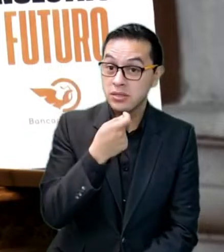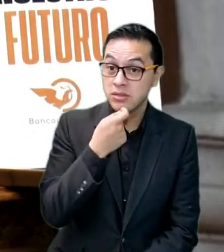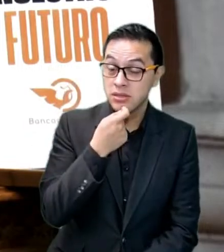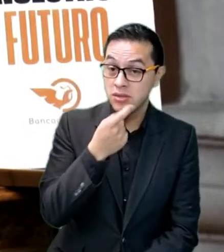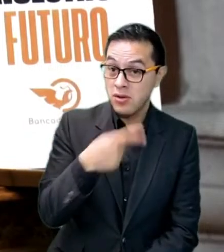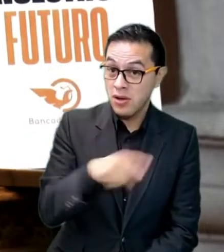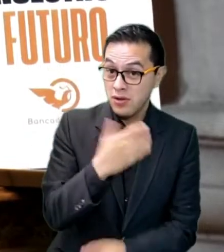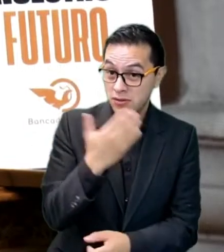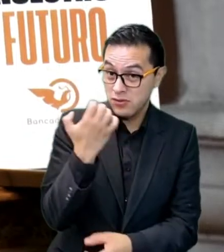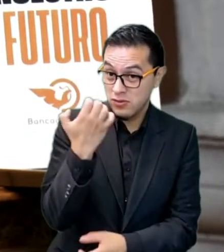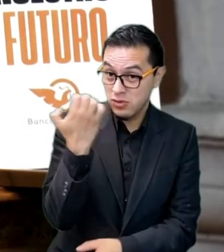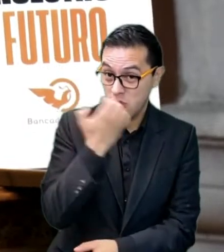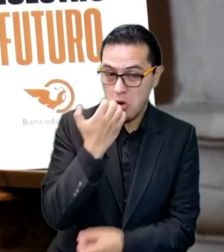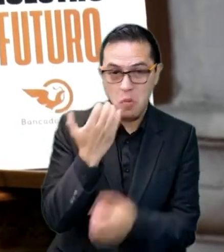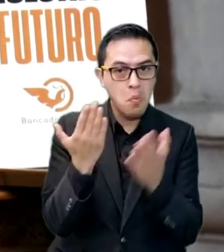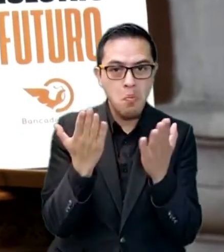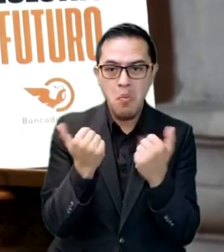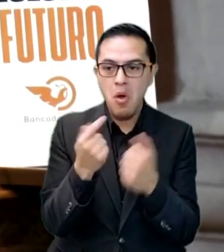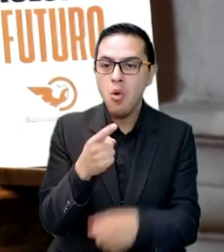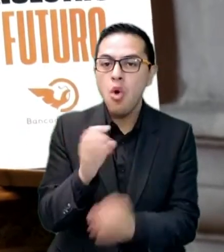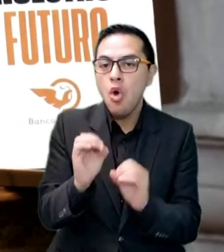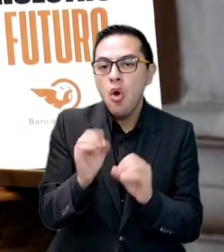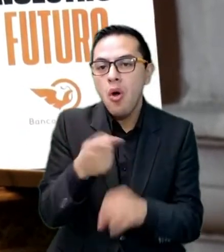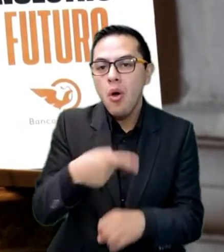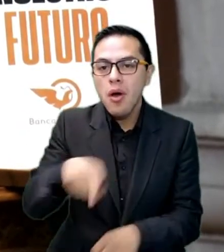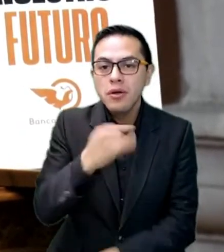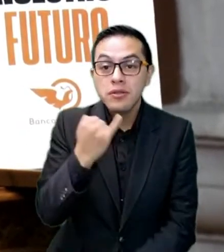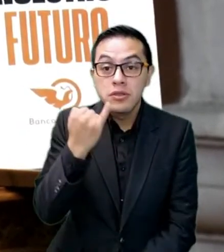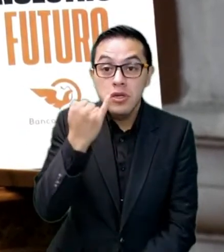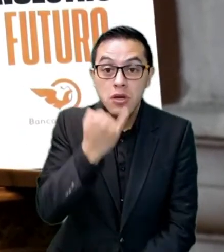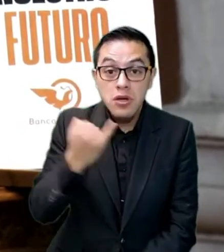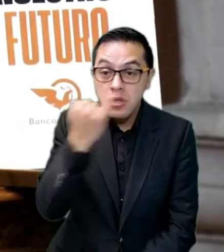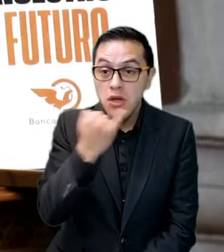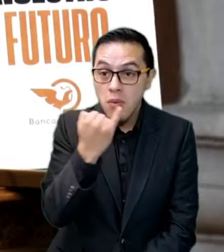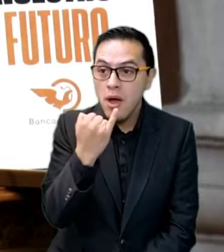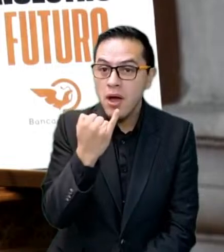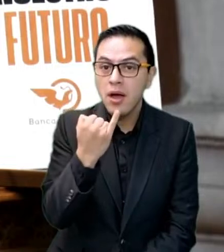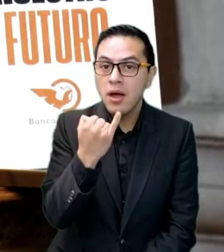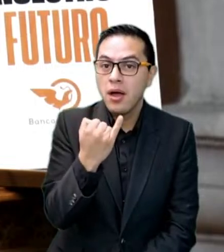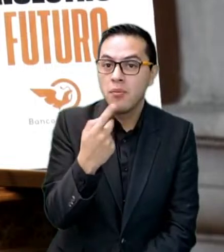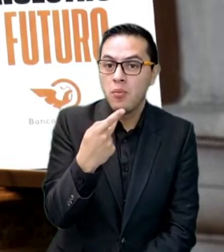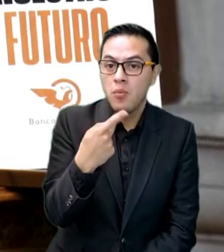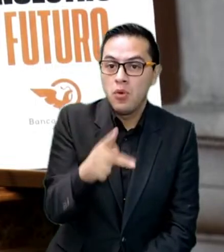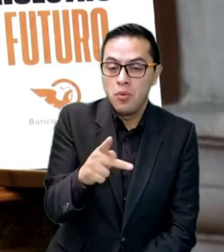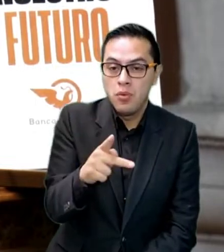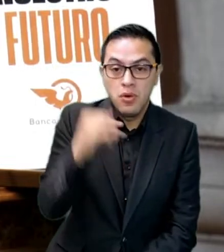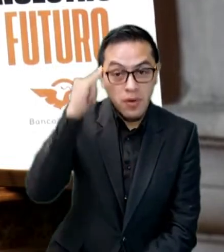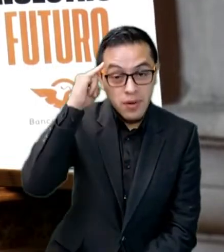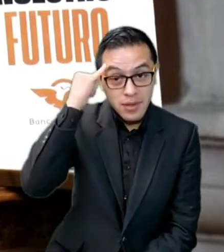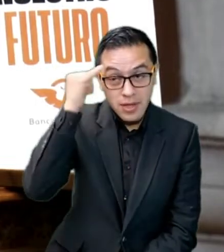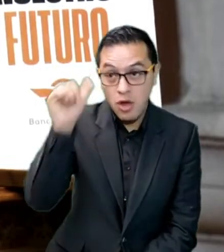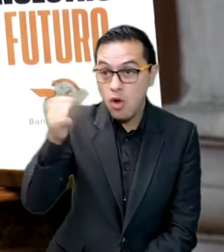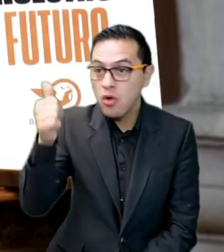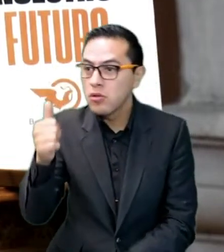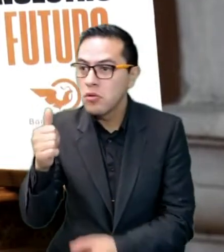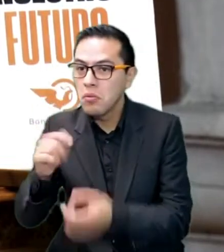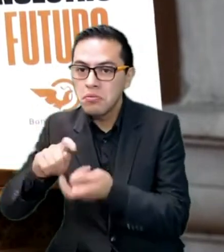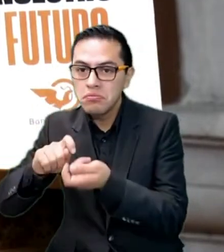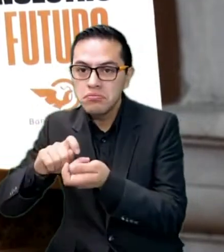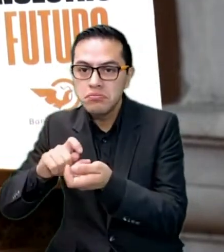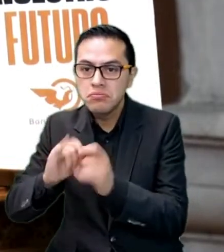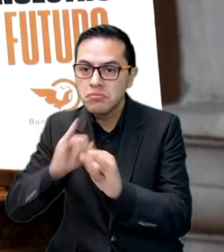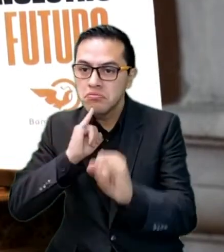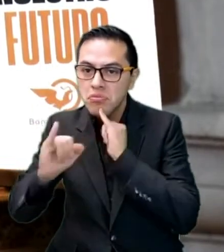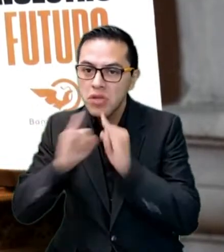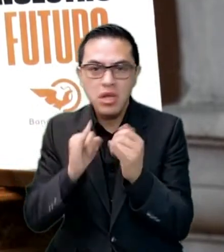un dialecto o una lengua y que no tuvieron traductor en su proceso penal, personas que no